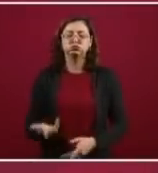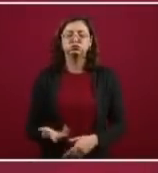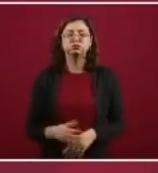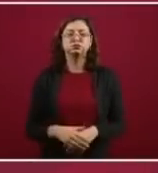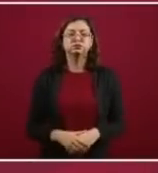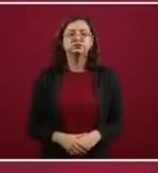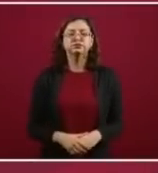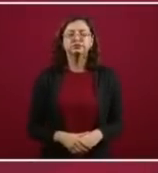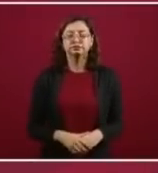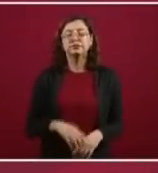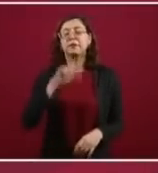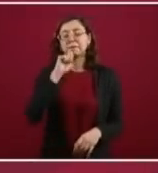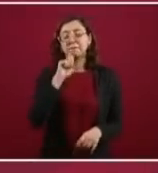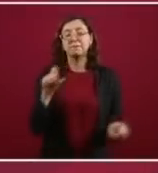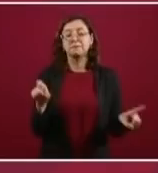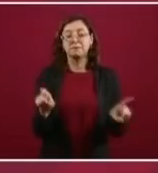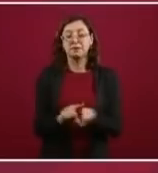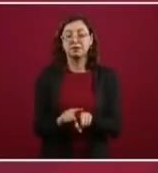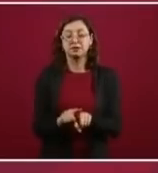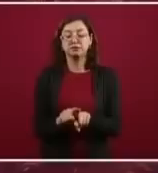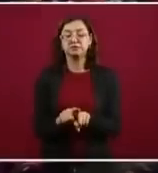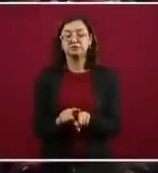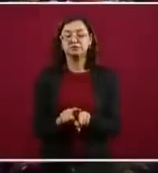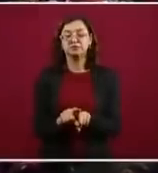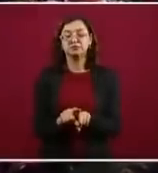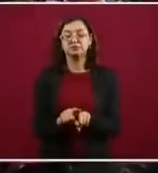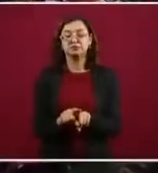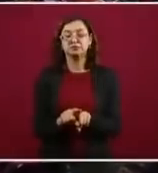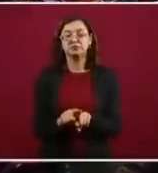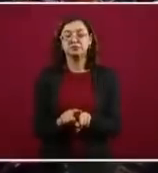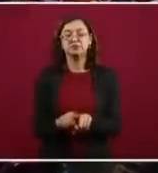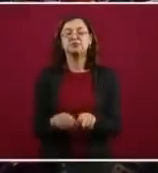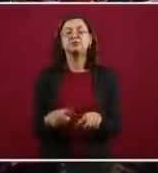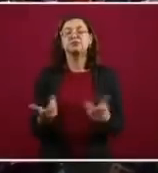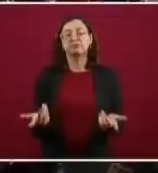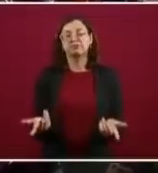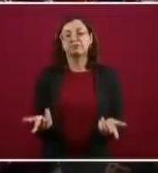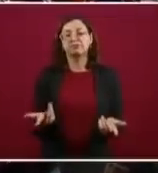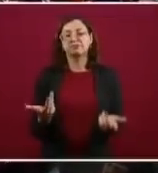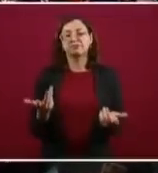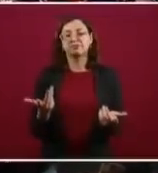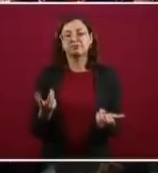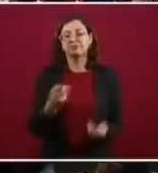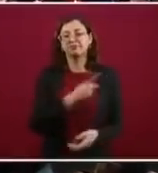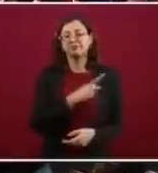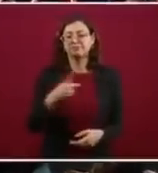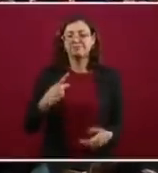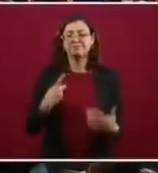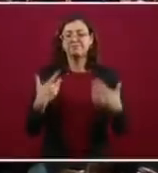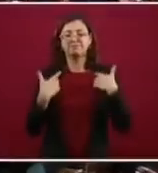Y eso también debe entenderse, no es